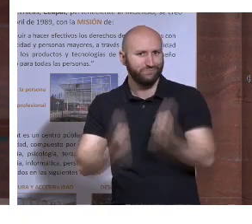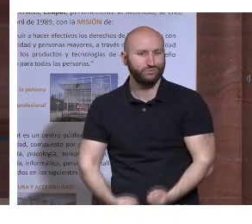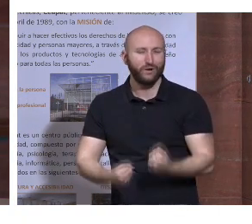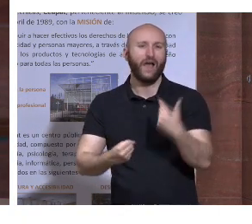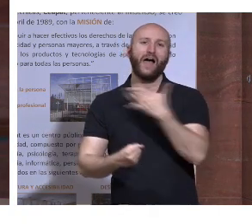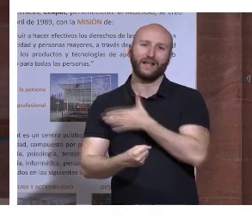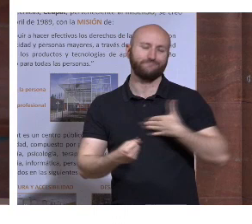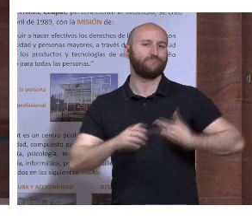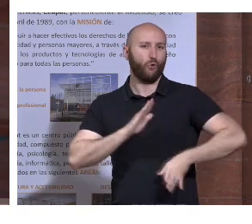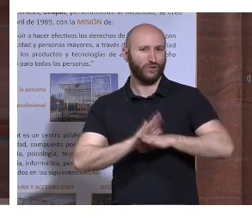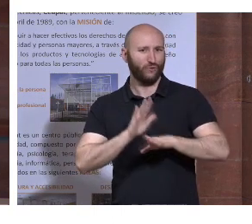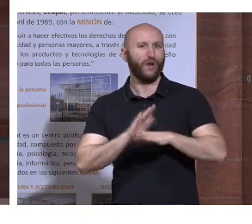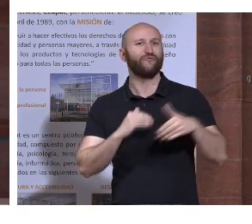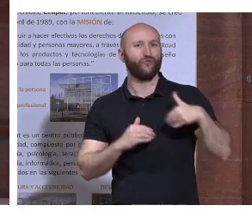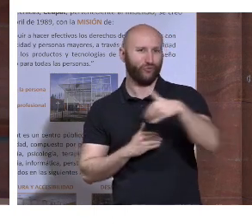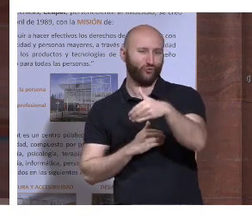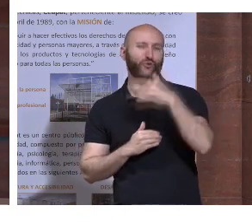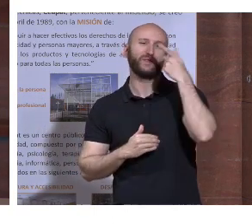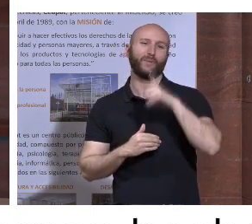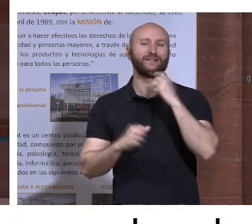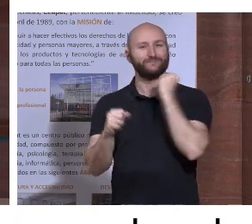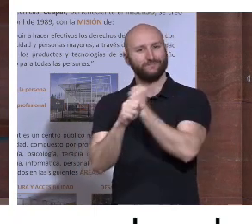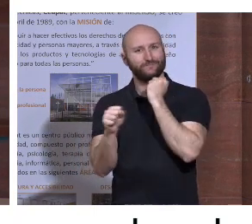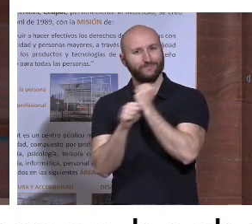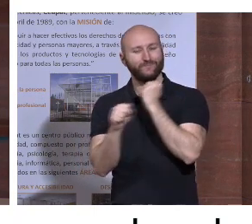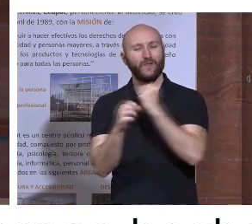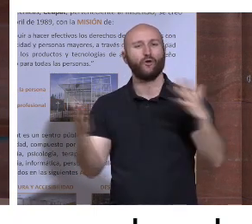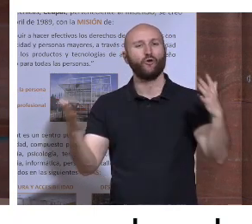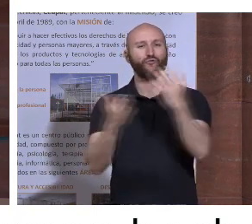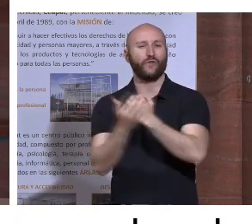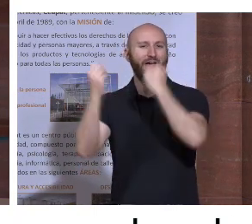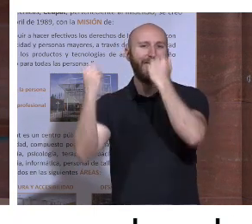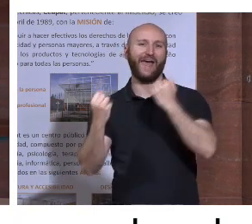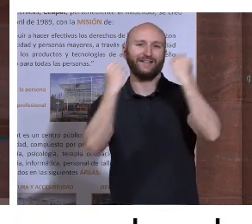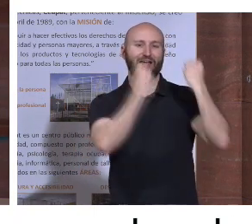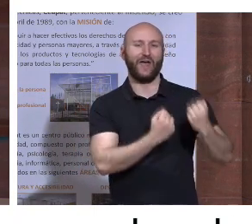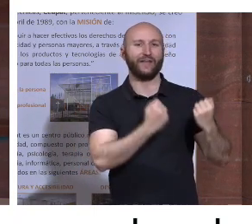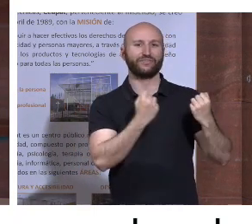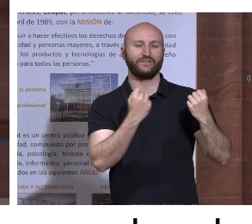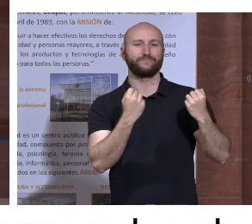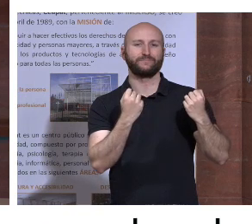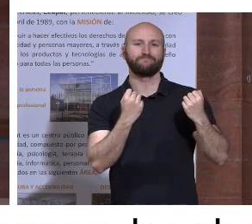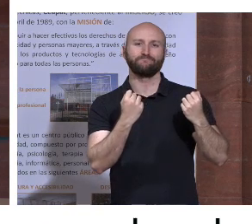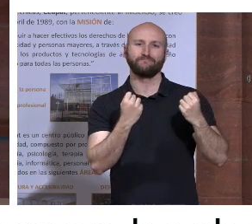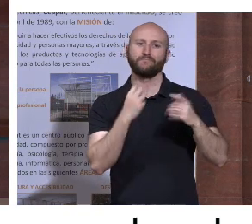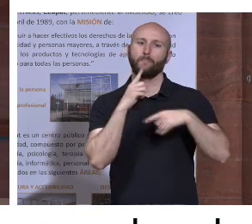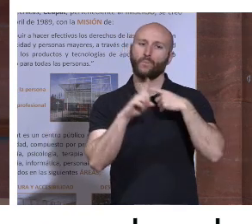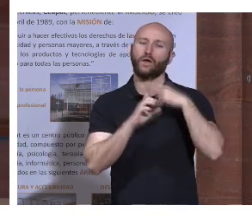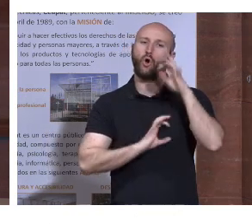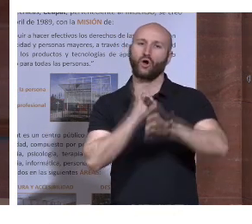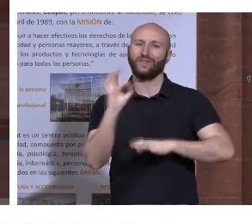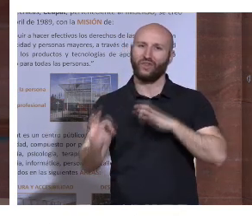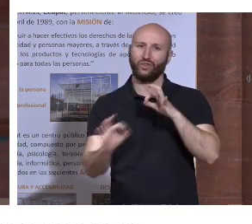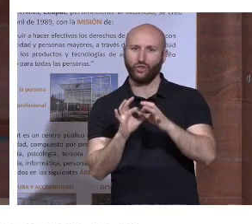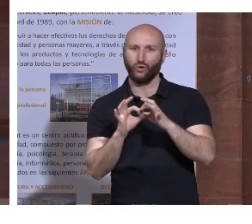queremos seguir haciendo y trabajando con todas las entidades y con todas las